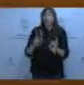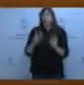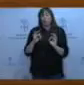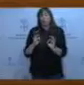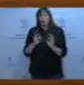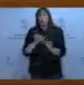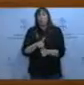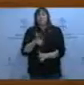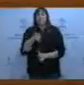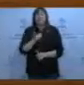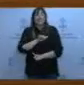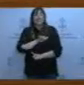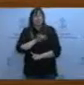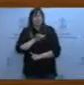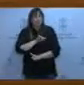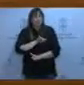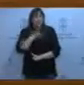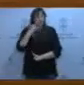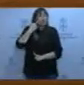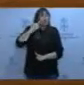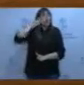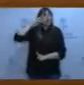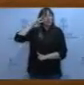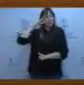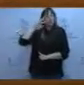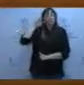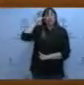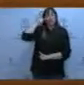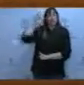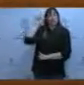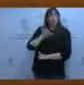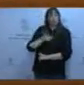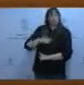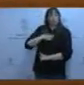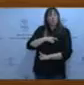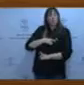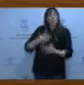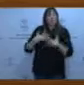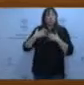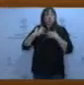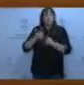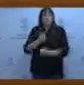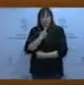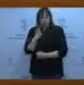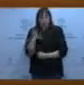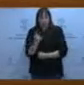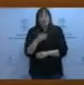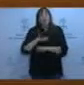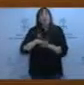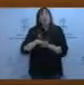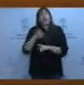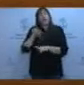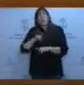esperar a esas manifestaciones de los expertos que escucharemos en la Comisión de Sanidad para poner de manifiesto también mis